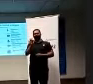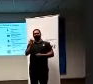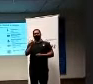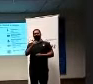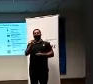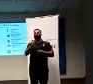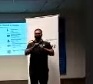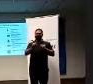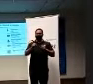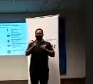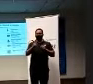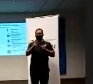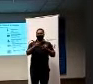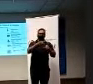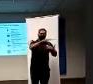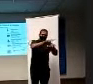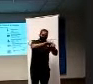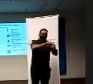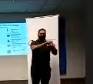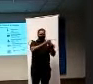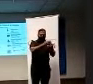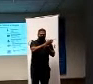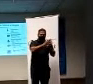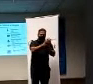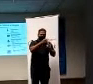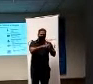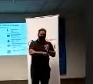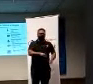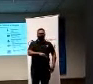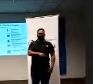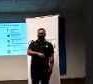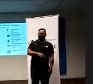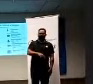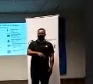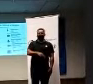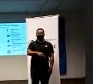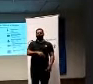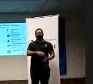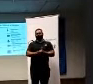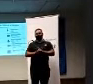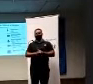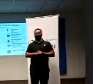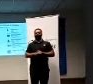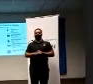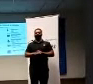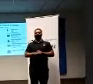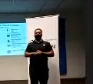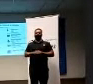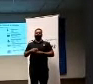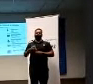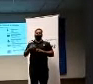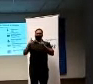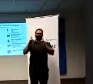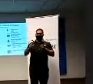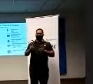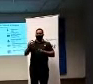aproximadamente son 3.000 casos. Muerte materna también ocurrida por el COVID. También se tiene casos en poblaciones